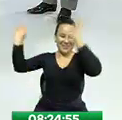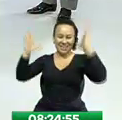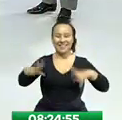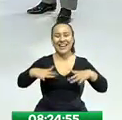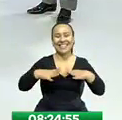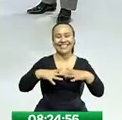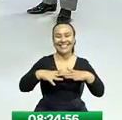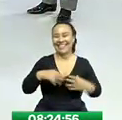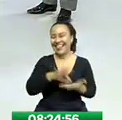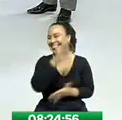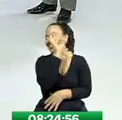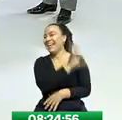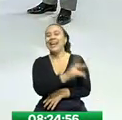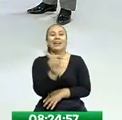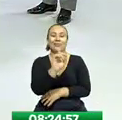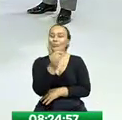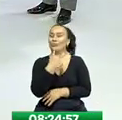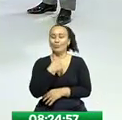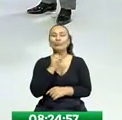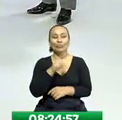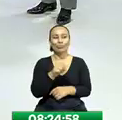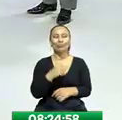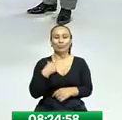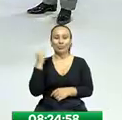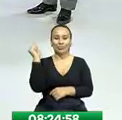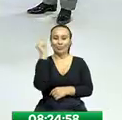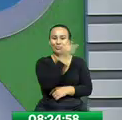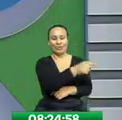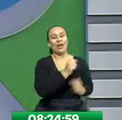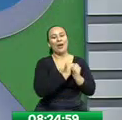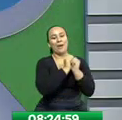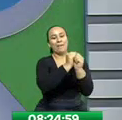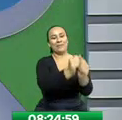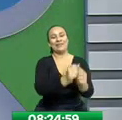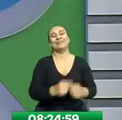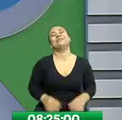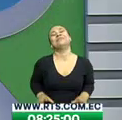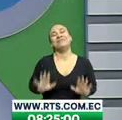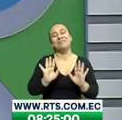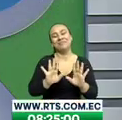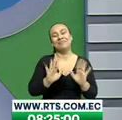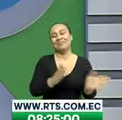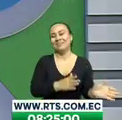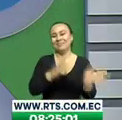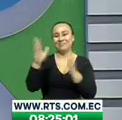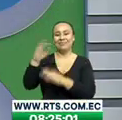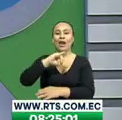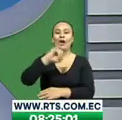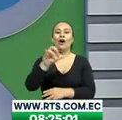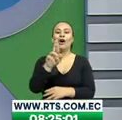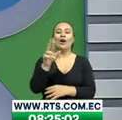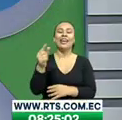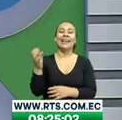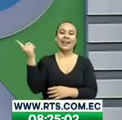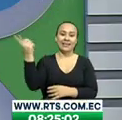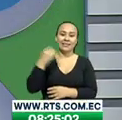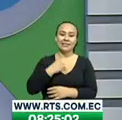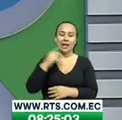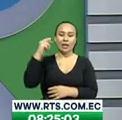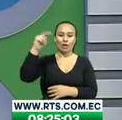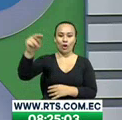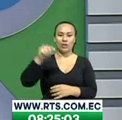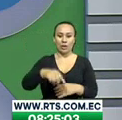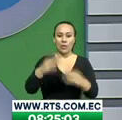fiesta. Yo no. Bueno, a esta hora de mañana le vamos a dar paso a nuestro compañero Jorge Salazar, quien se encuentra en el norte de